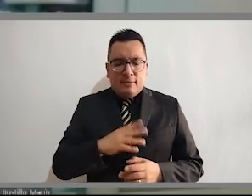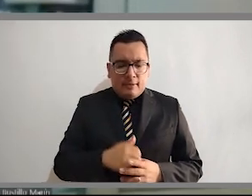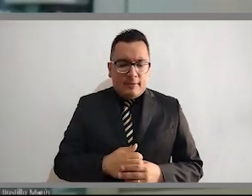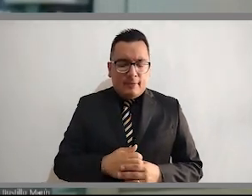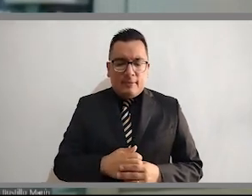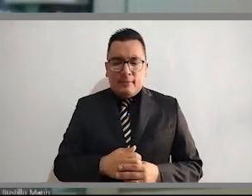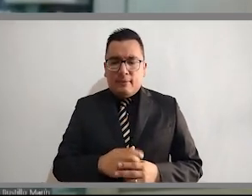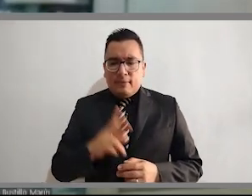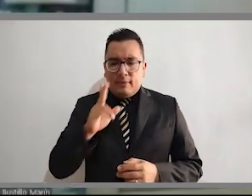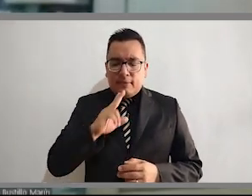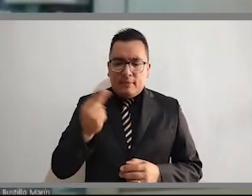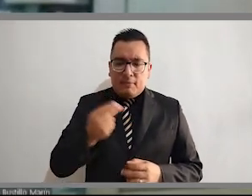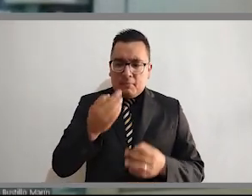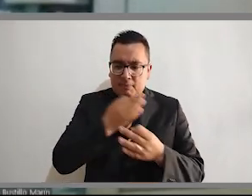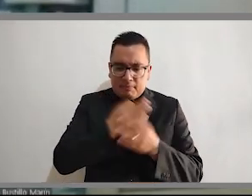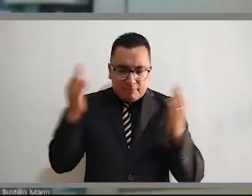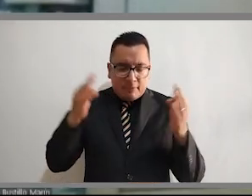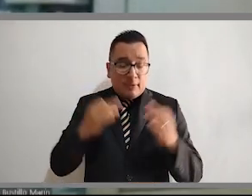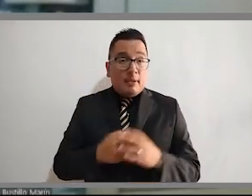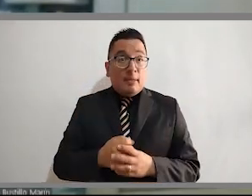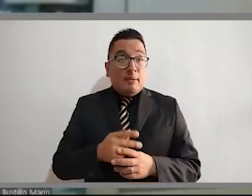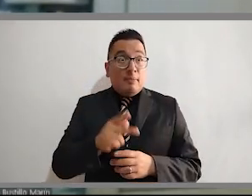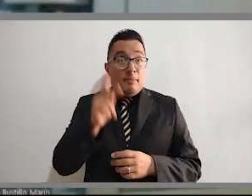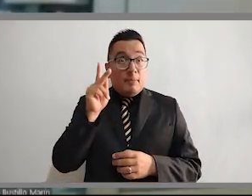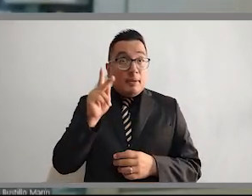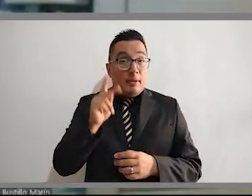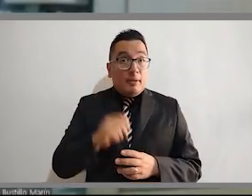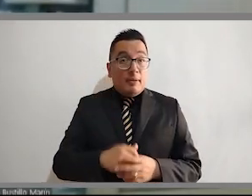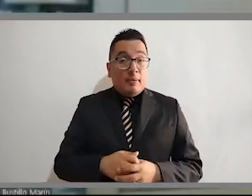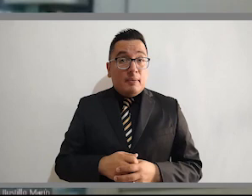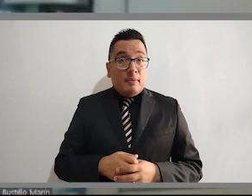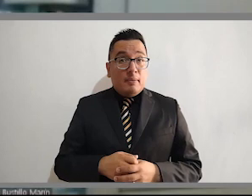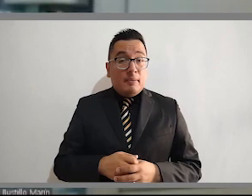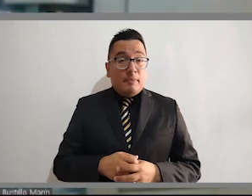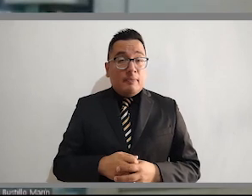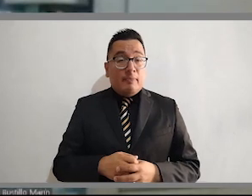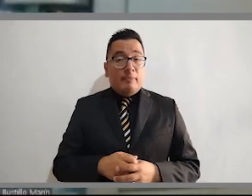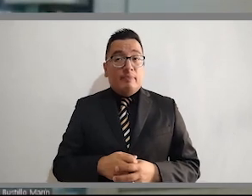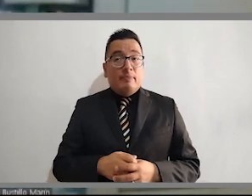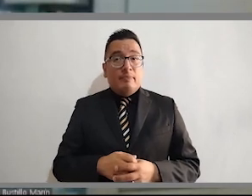fenómeno reprochable, de publicidad, pero